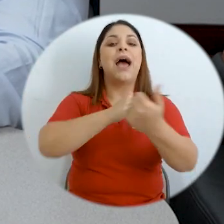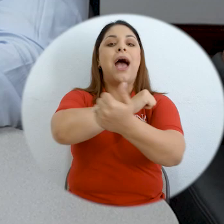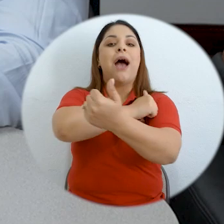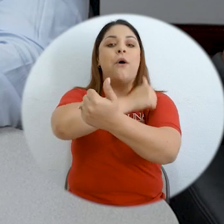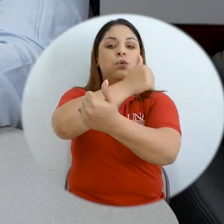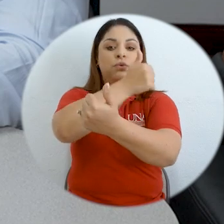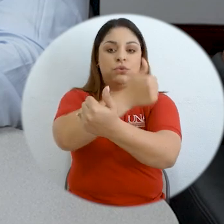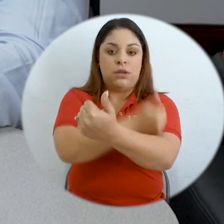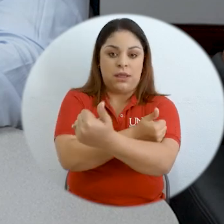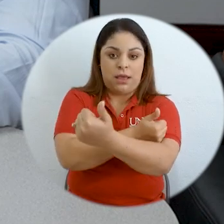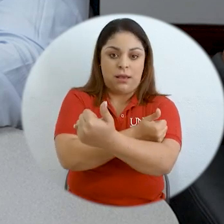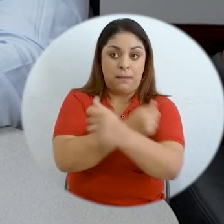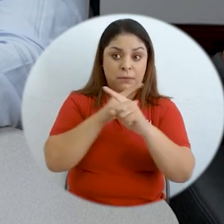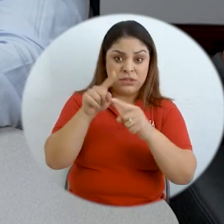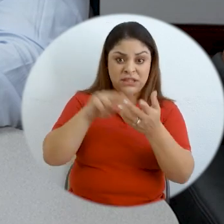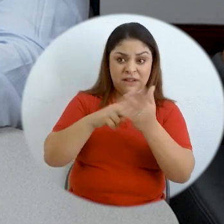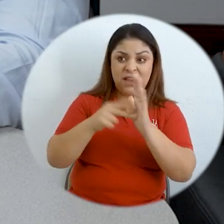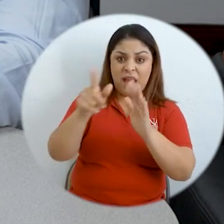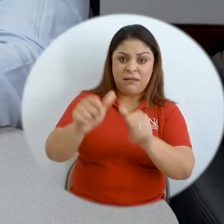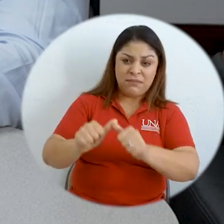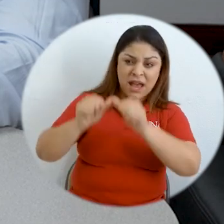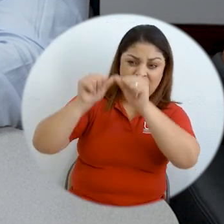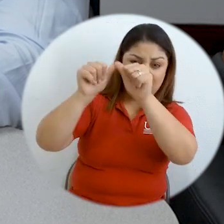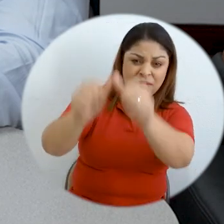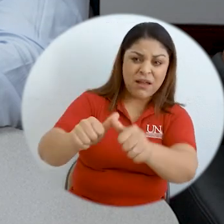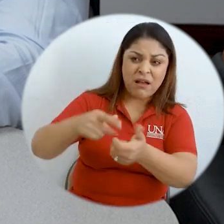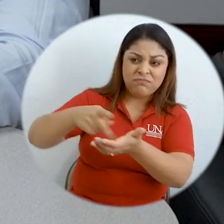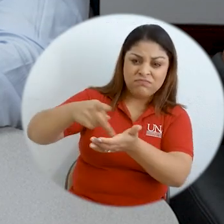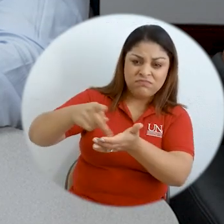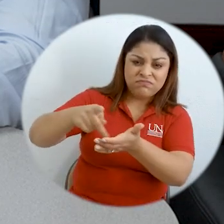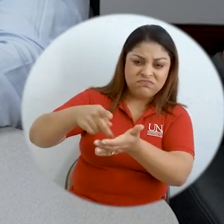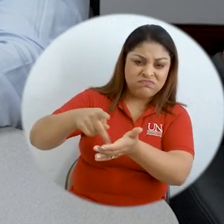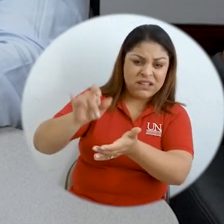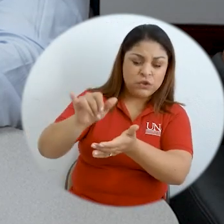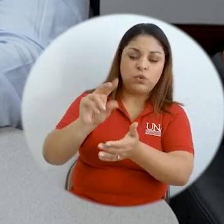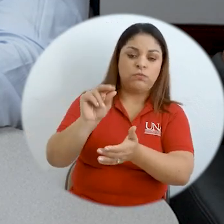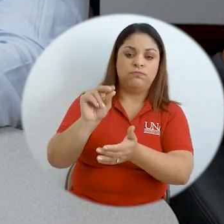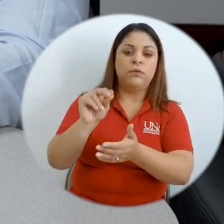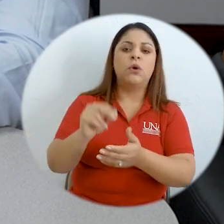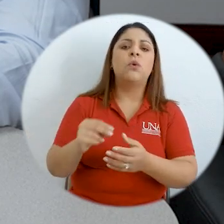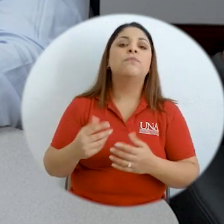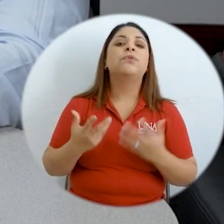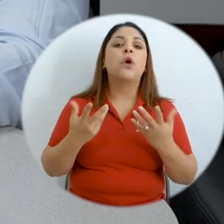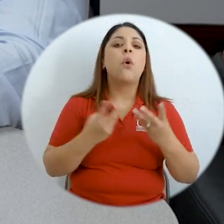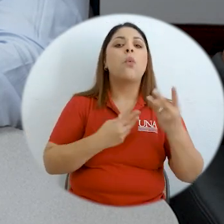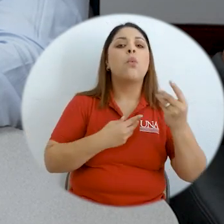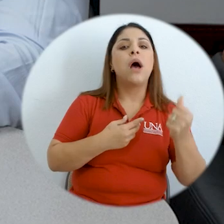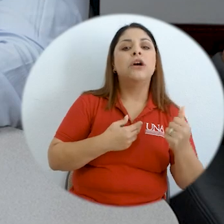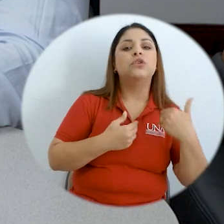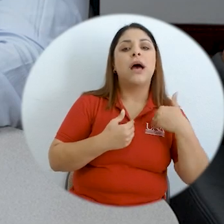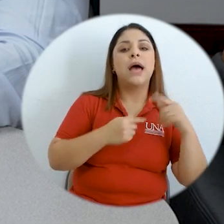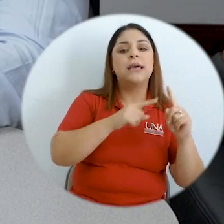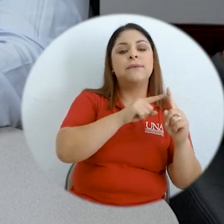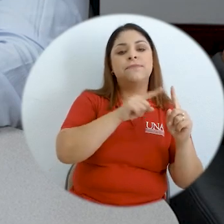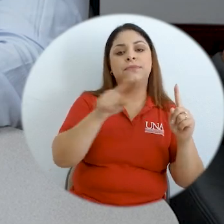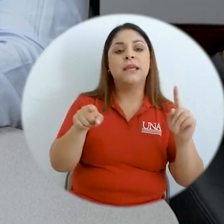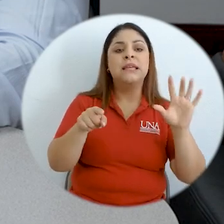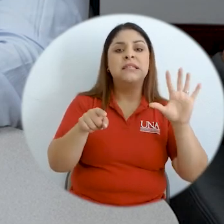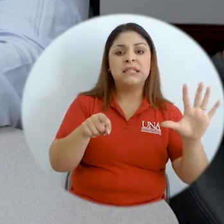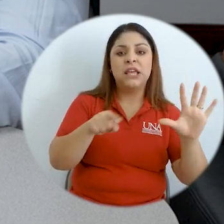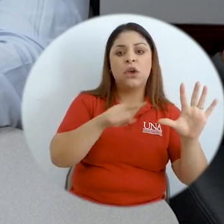que de manera permanente tienen esos salarios. ¿Cuántos hay que ganan entre 4 y 5 millones? Cerca de